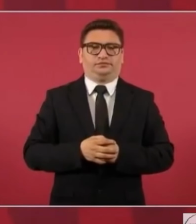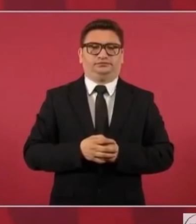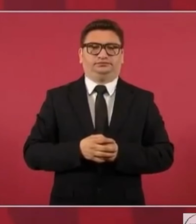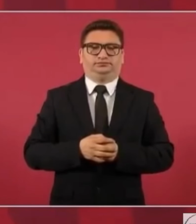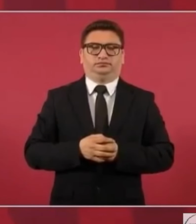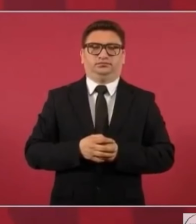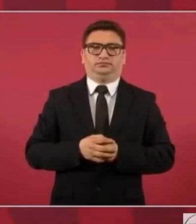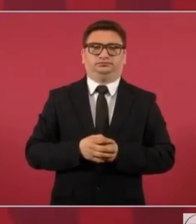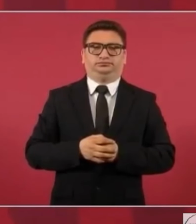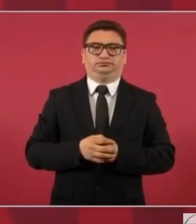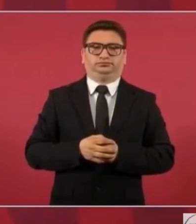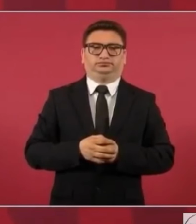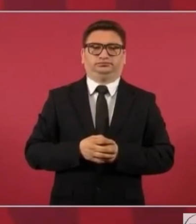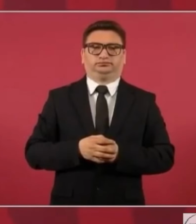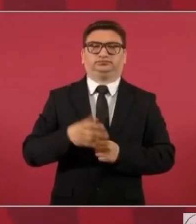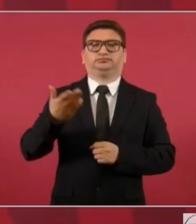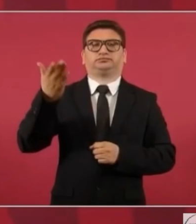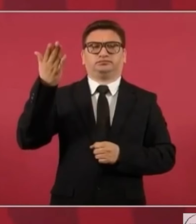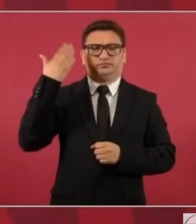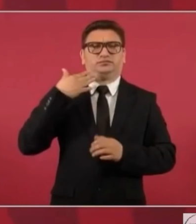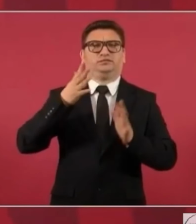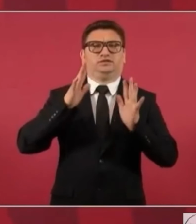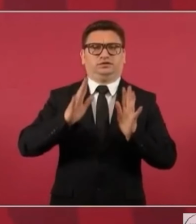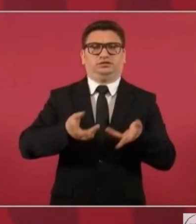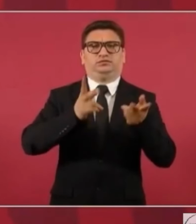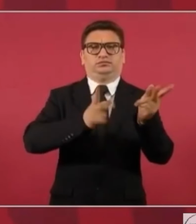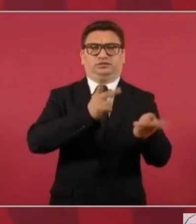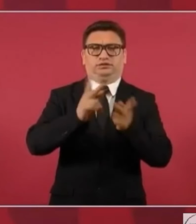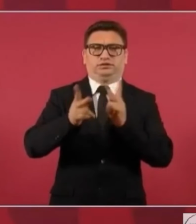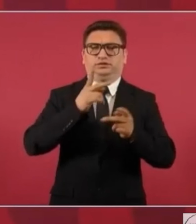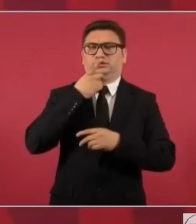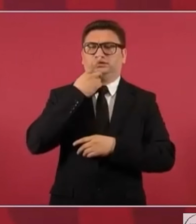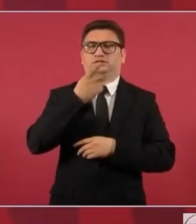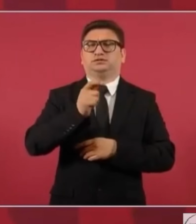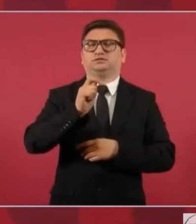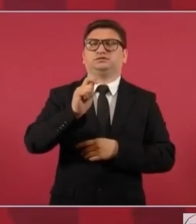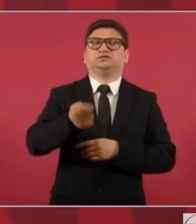Ya hemos hablado de lo que significa